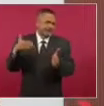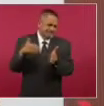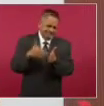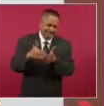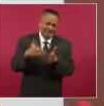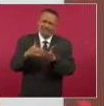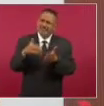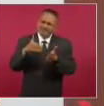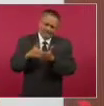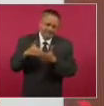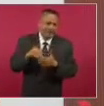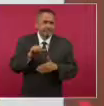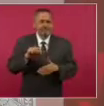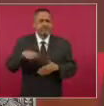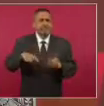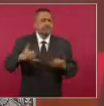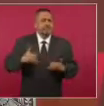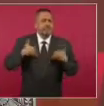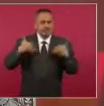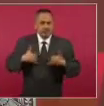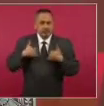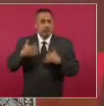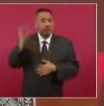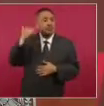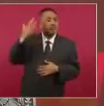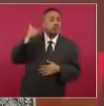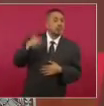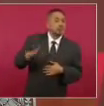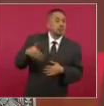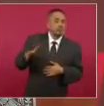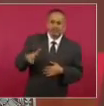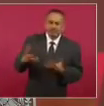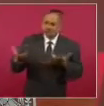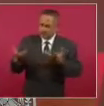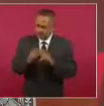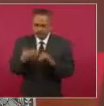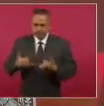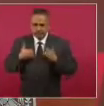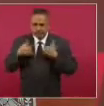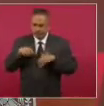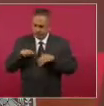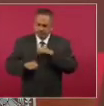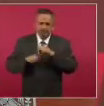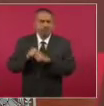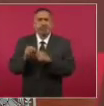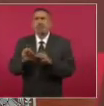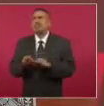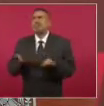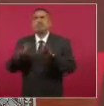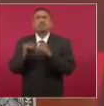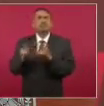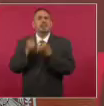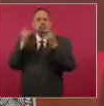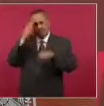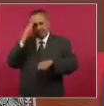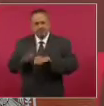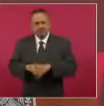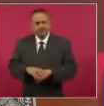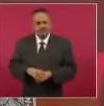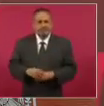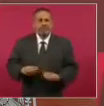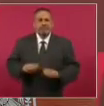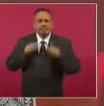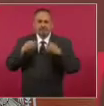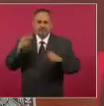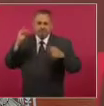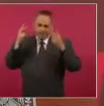de millones de jóvenes antes excluidos han sido conquistas históricas. Que vivan las y